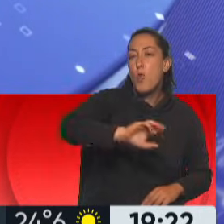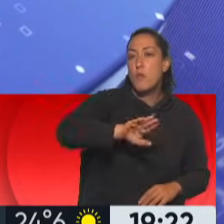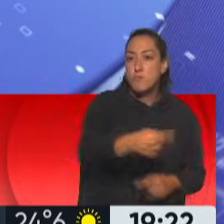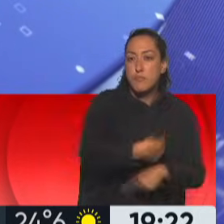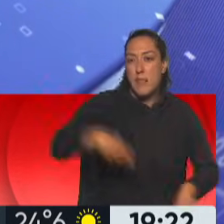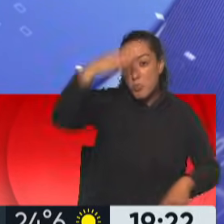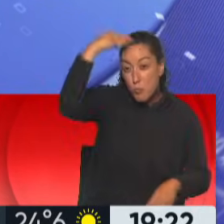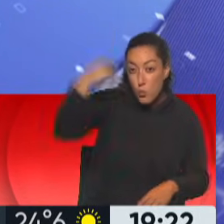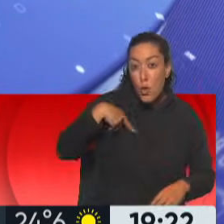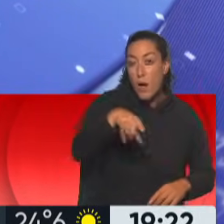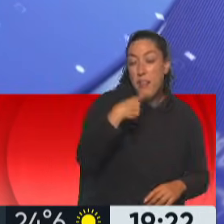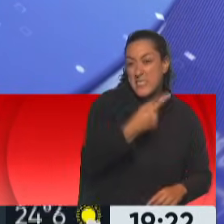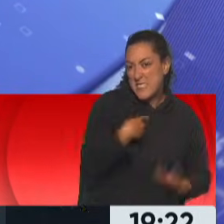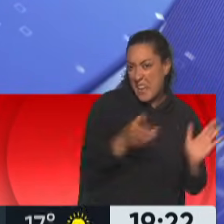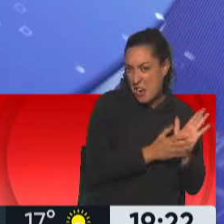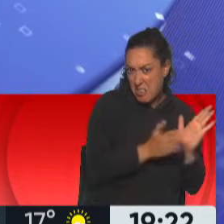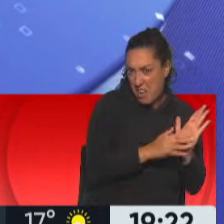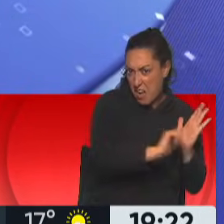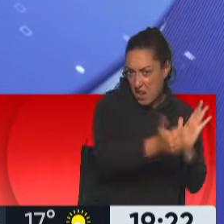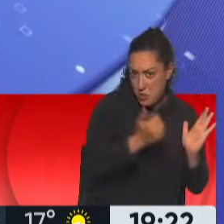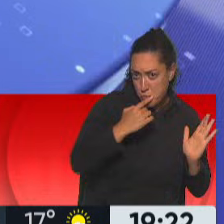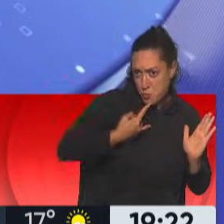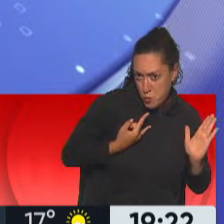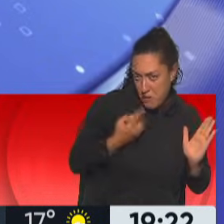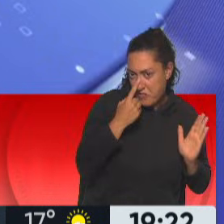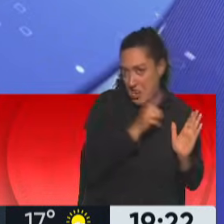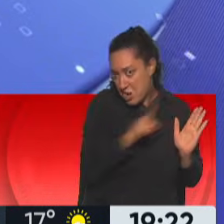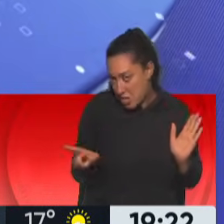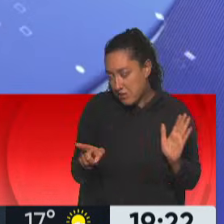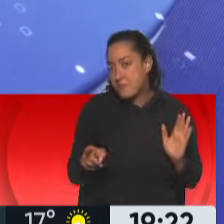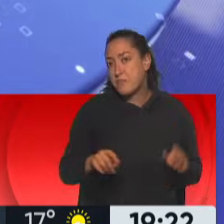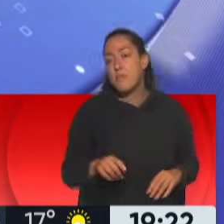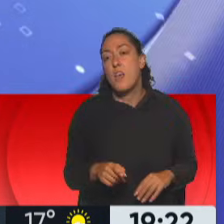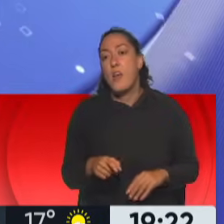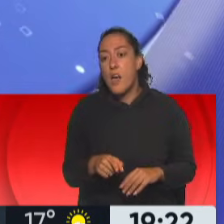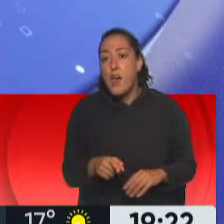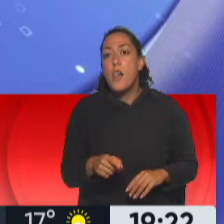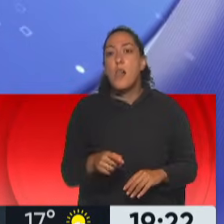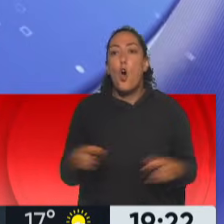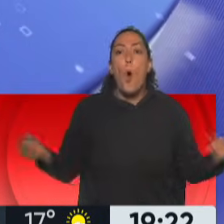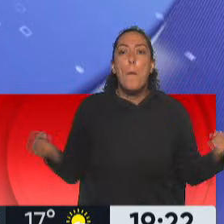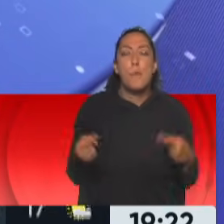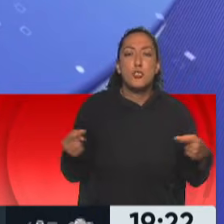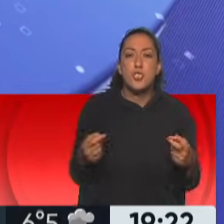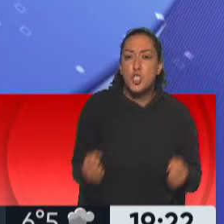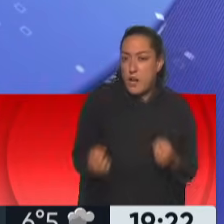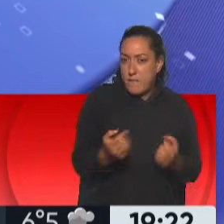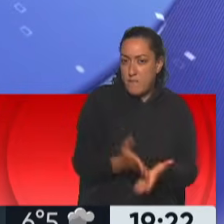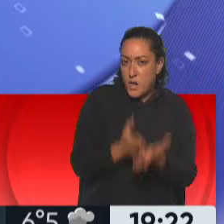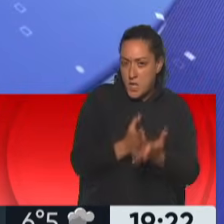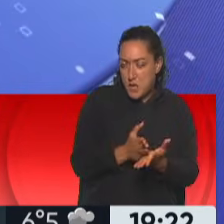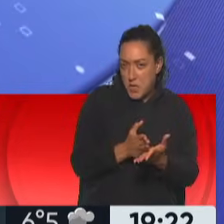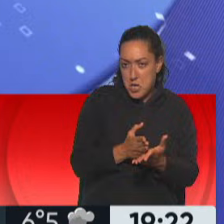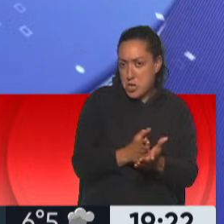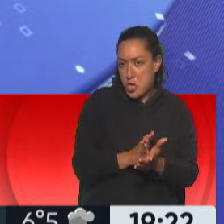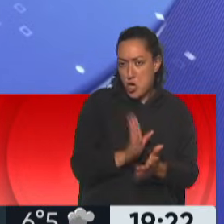tenía las actas donde le daban a él la victoria, y fue una elección legislativa donde no participó la oposición más dura o la oposición que responde